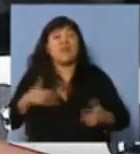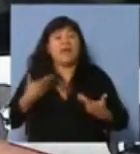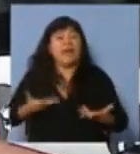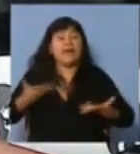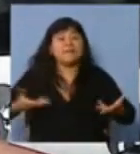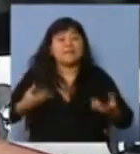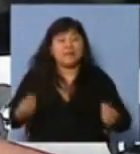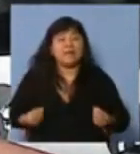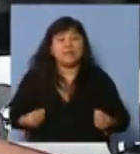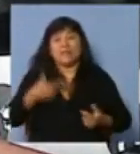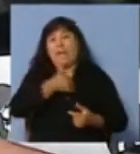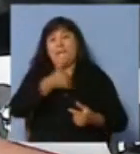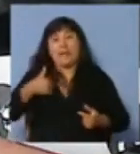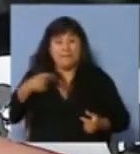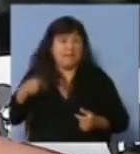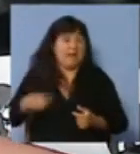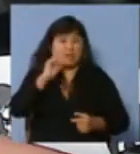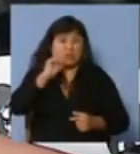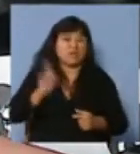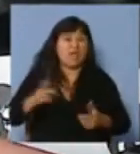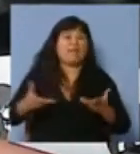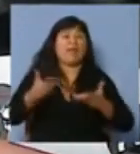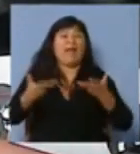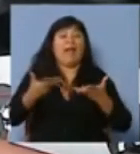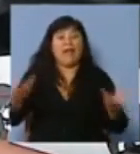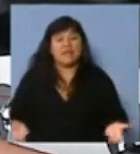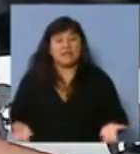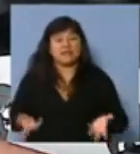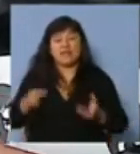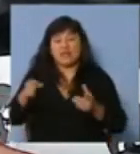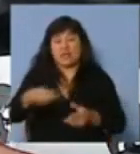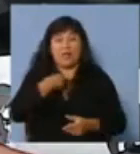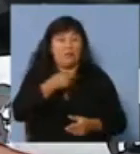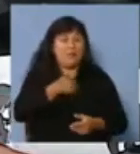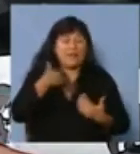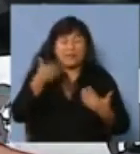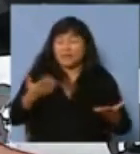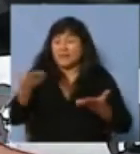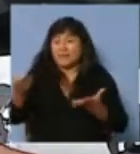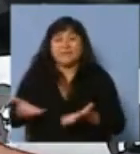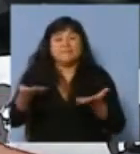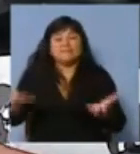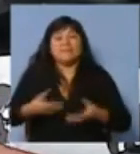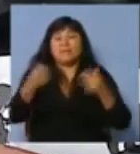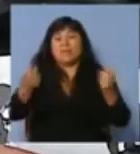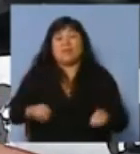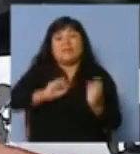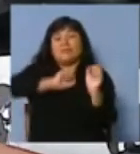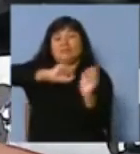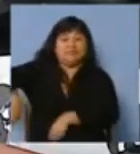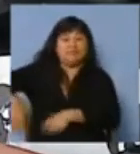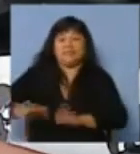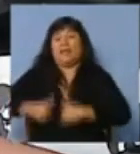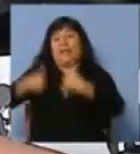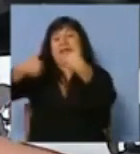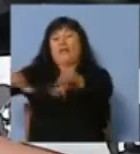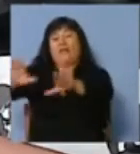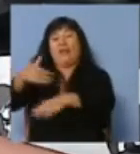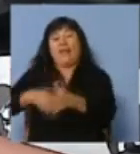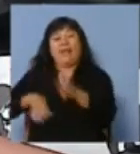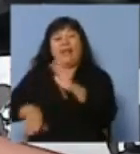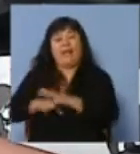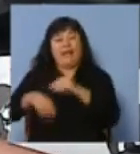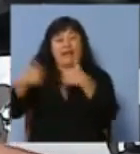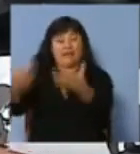generalmente la madre y cuando ya no saben qué haces con los hijos los dejan en la calle y realmente la adicción es una enfermedad es como